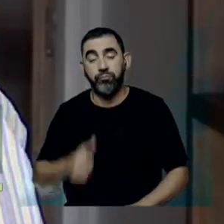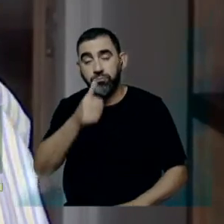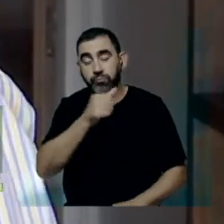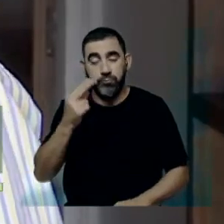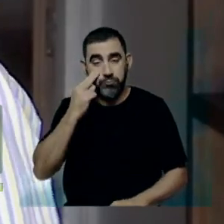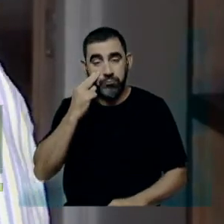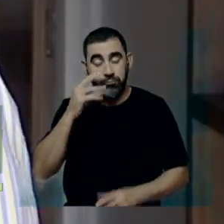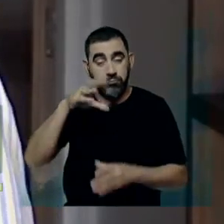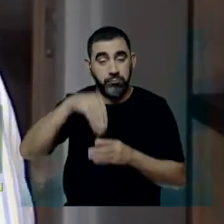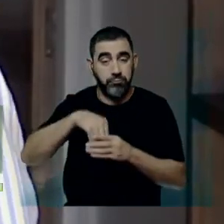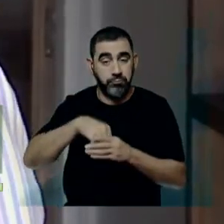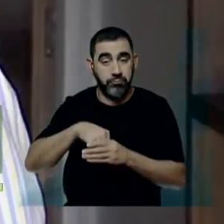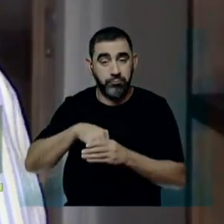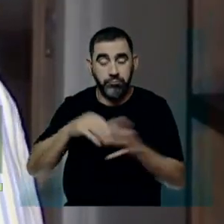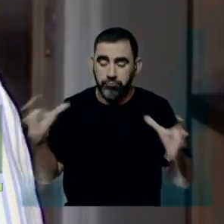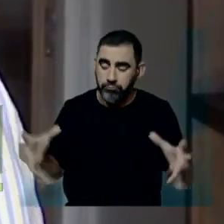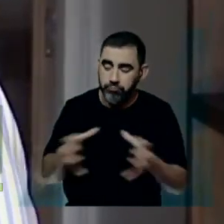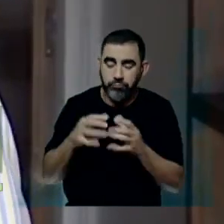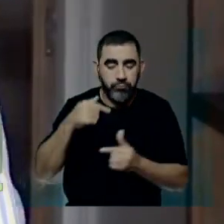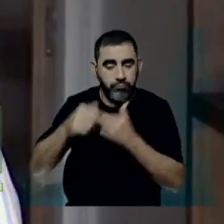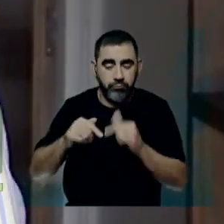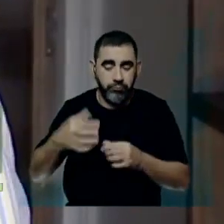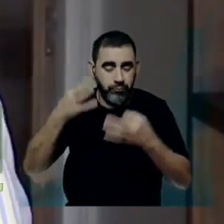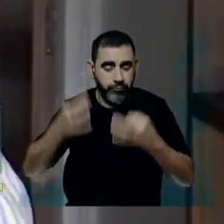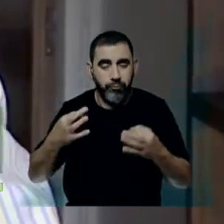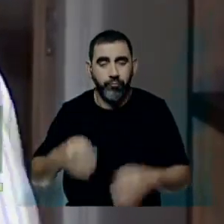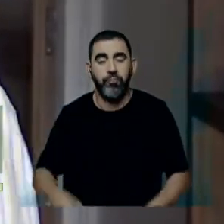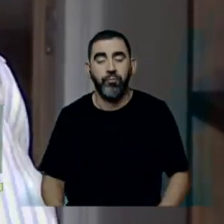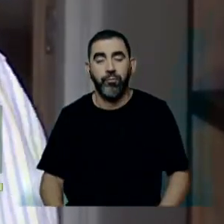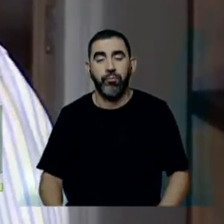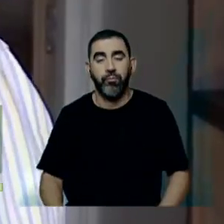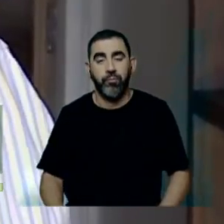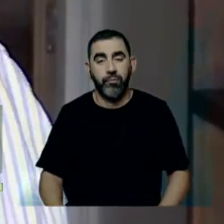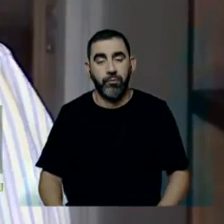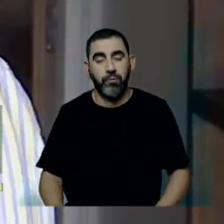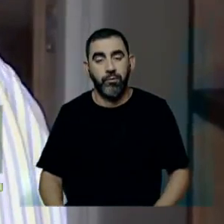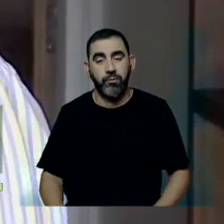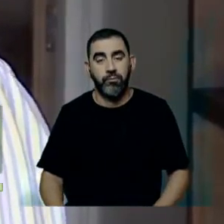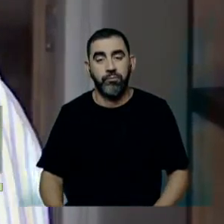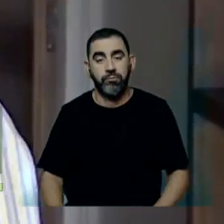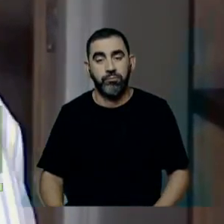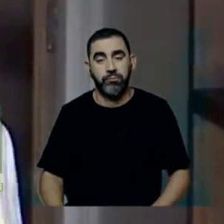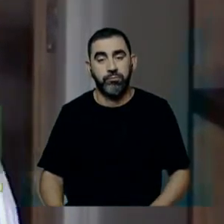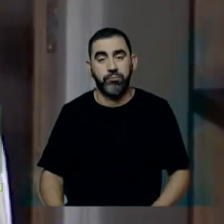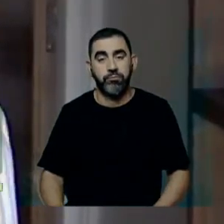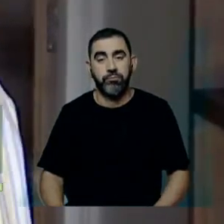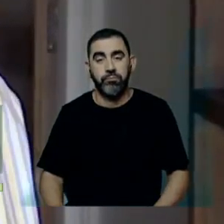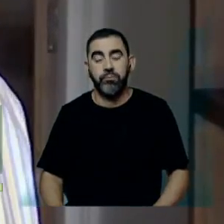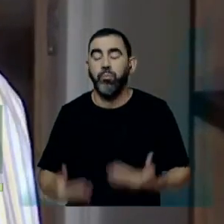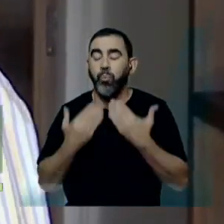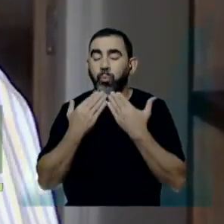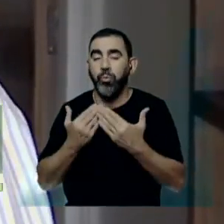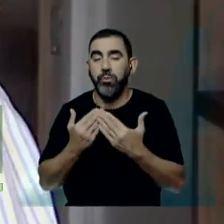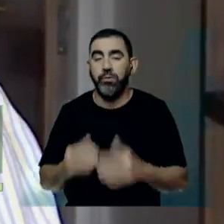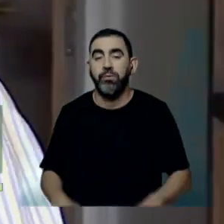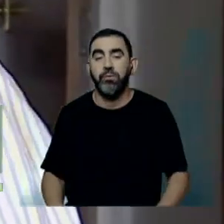diferencia con las internas, seguiremos seguramente en esa evaluación que haremos en julio el camino hacia octubre de manera conjunta. Muchas gracias, Salvador